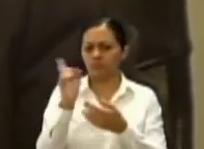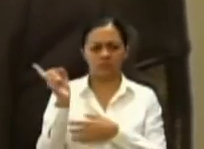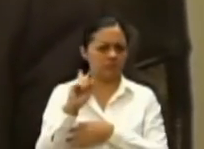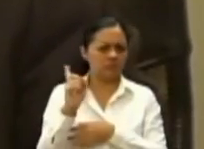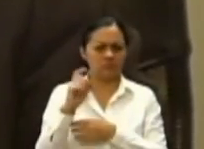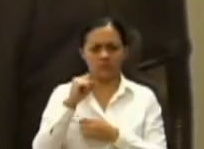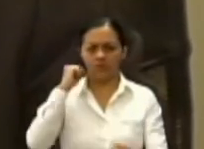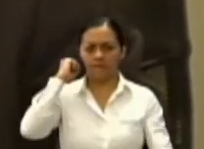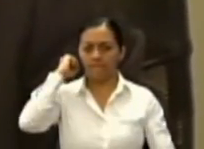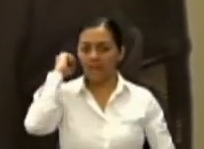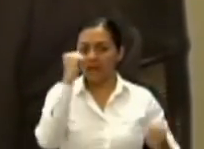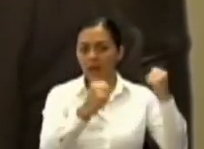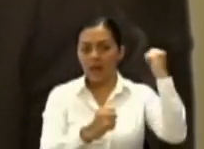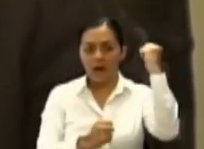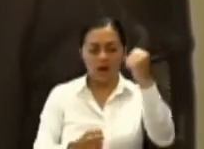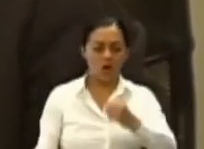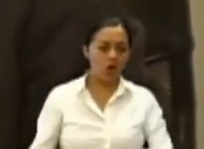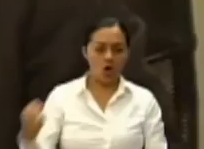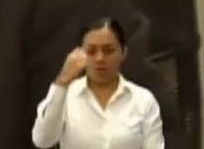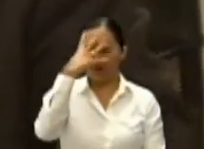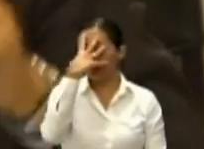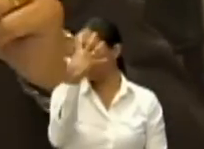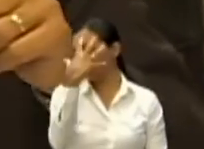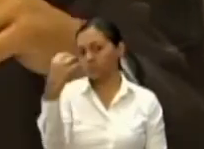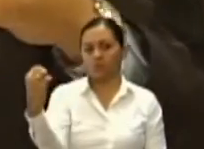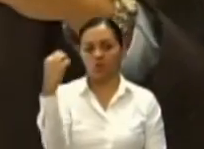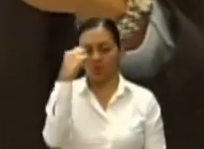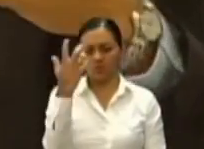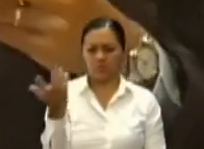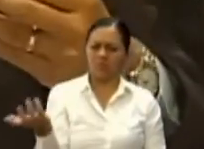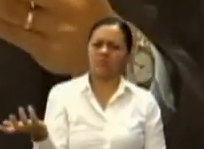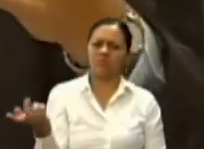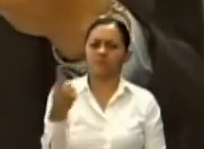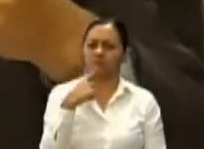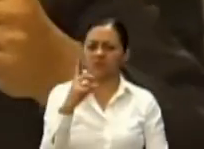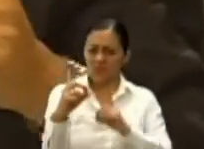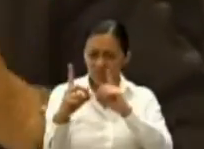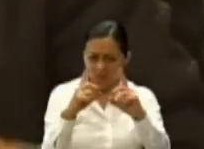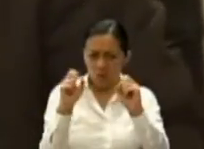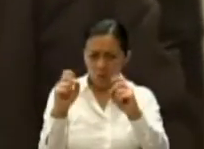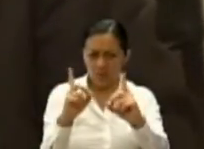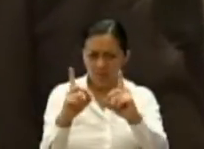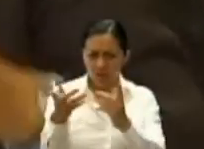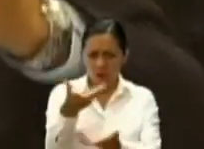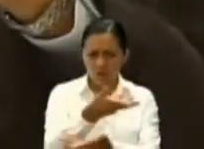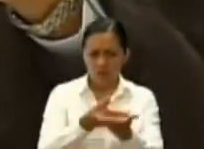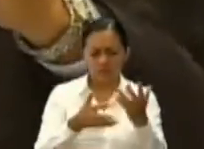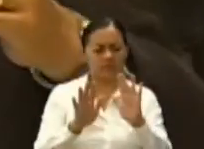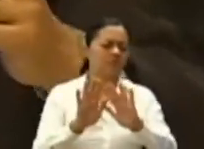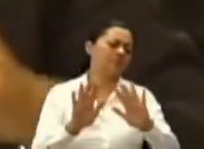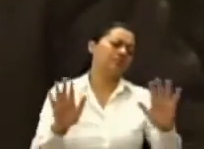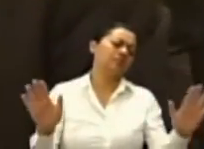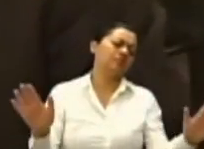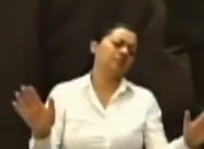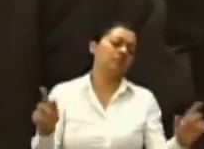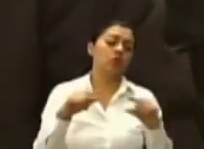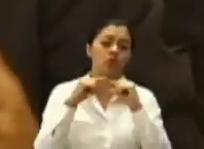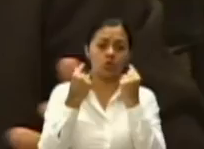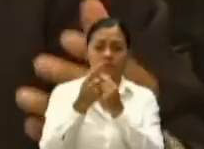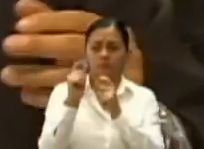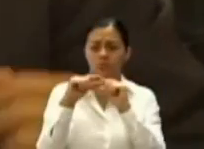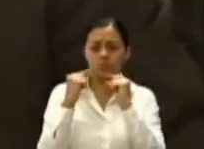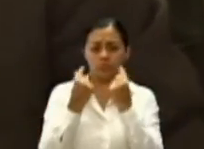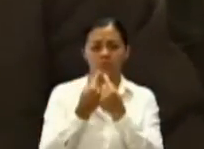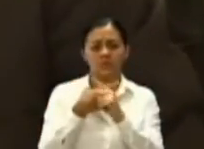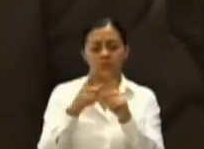fue agredido fue golpeado y es el agente que puede hablar del diálogo etcétera por supuesto un pequeño grupo la